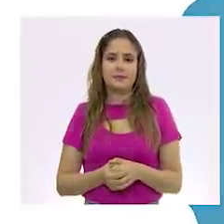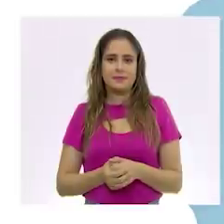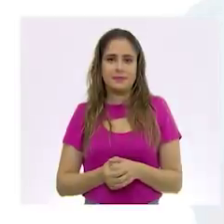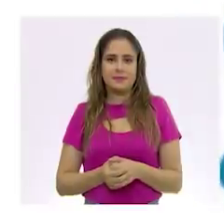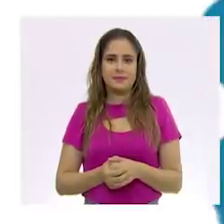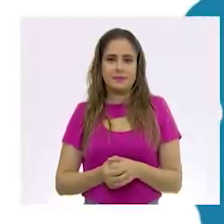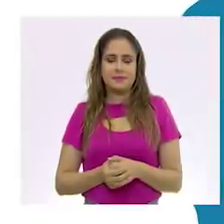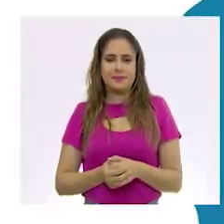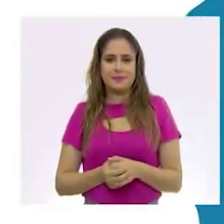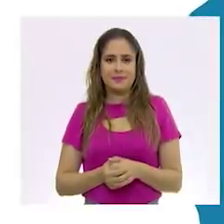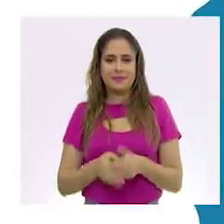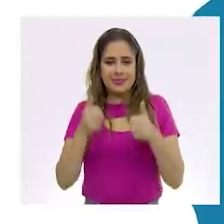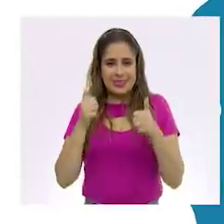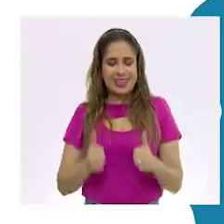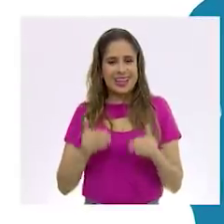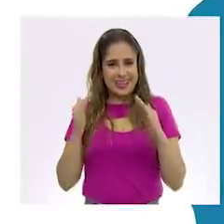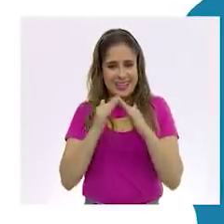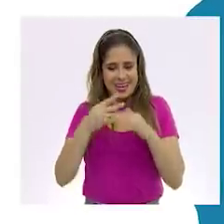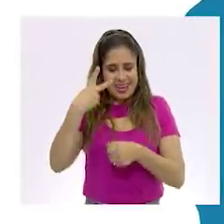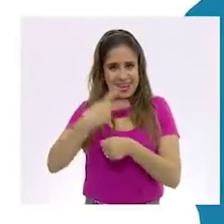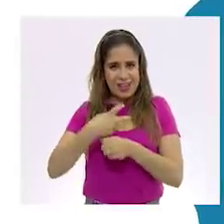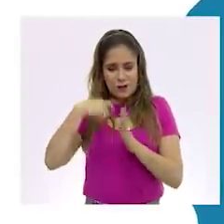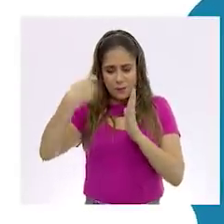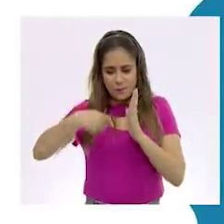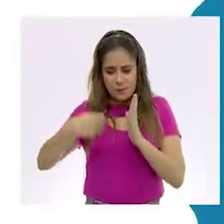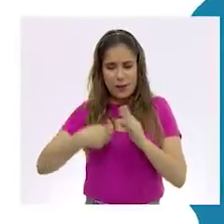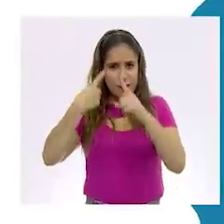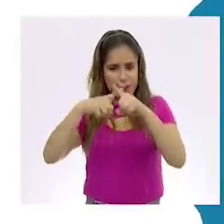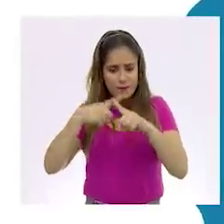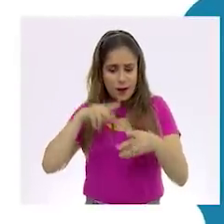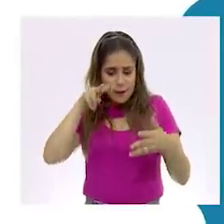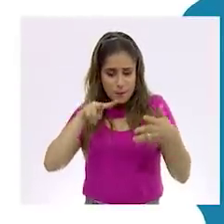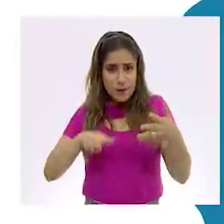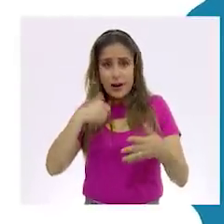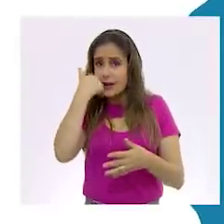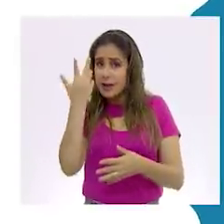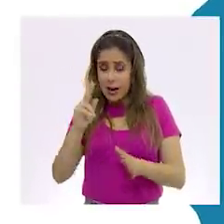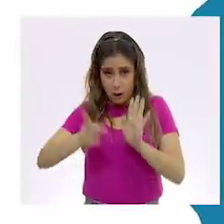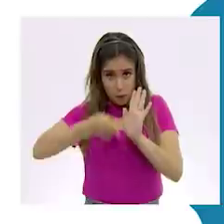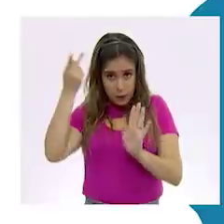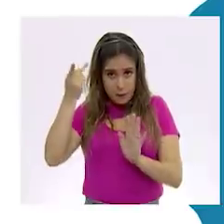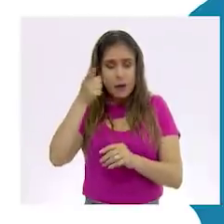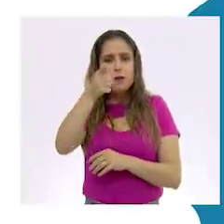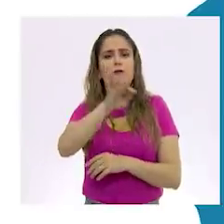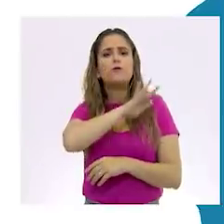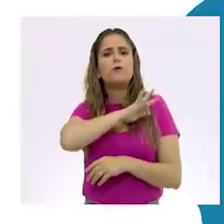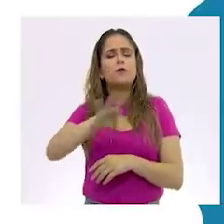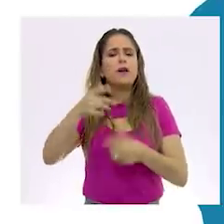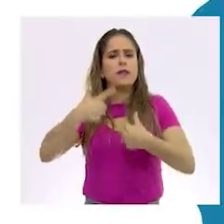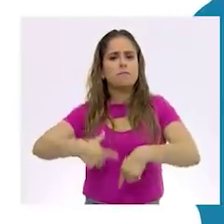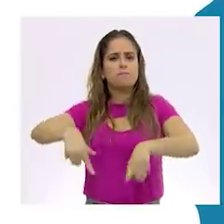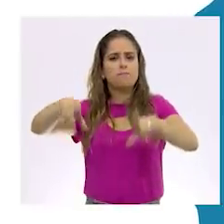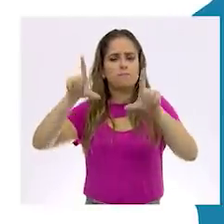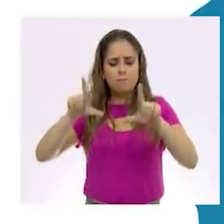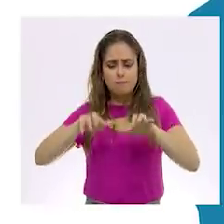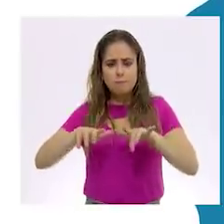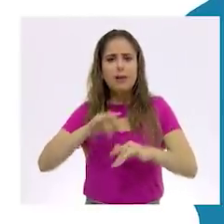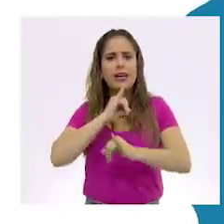conalitec.cep.gov.mx. Si quieres volver a ver los programas de Aprende en Casa, los puedes encontrar en la siguiente liga: